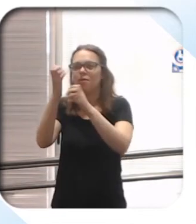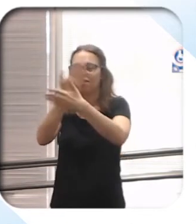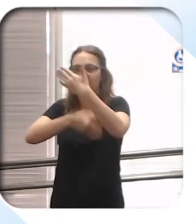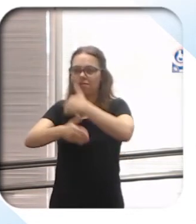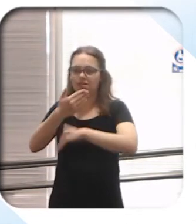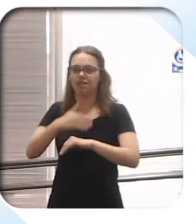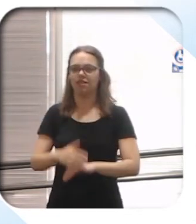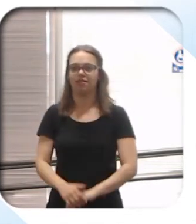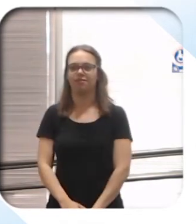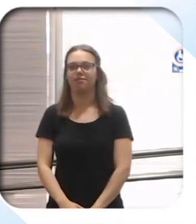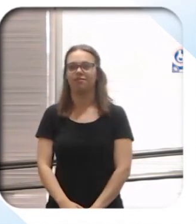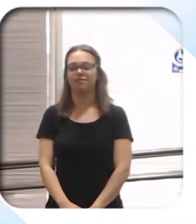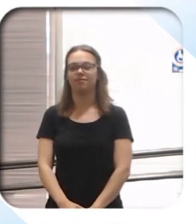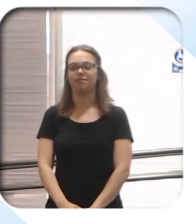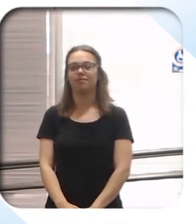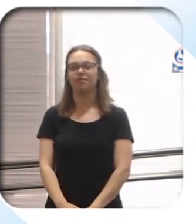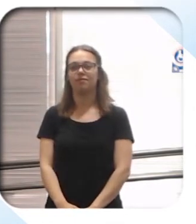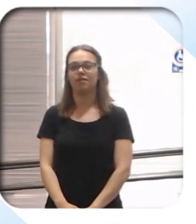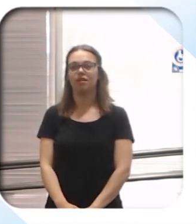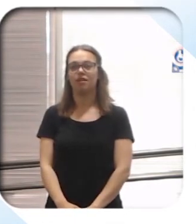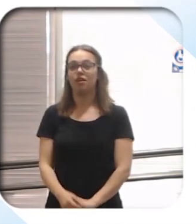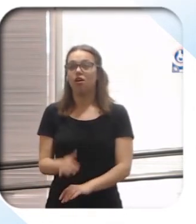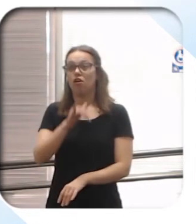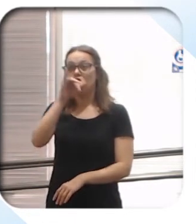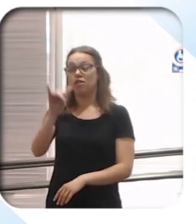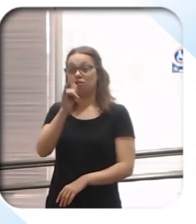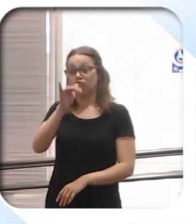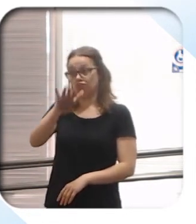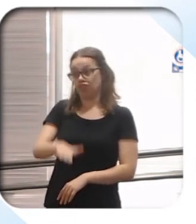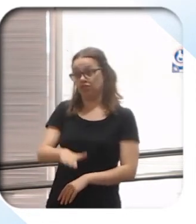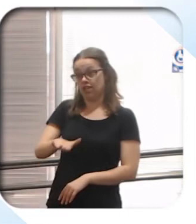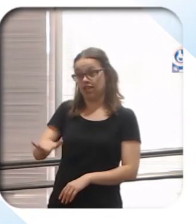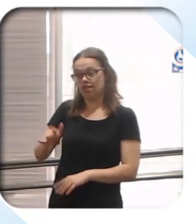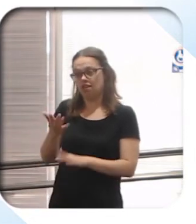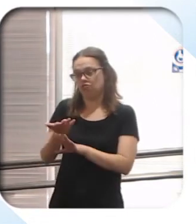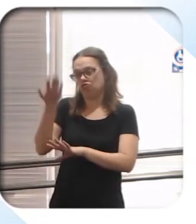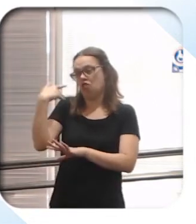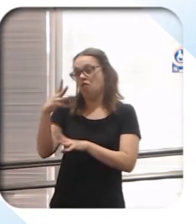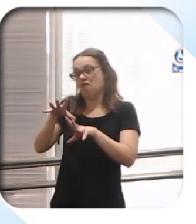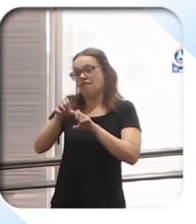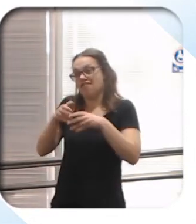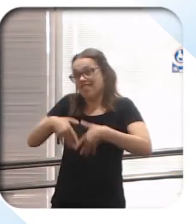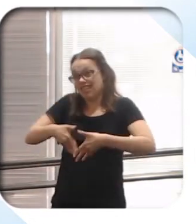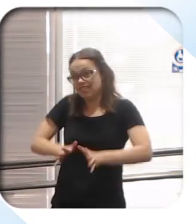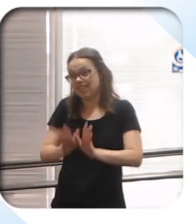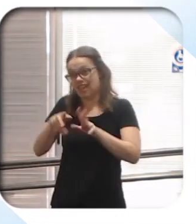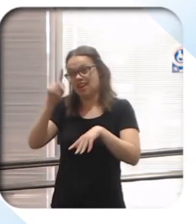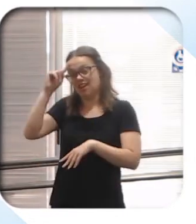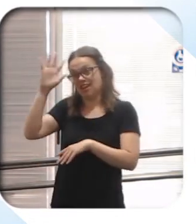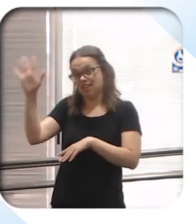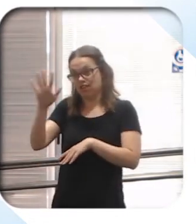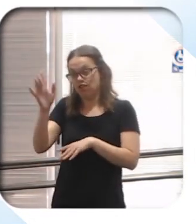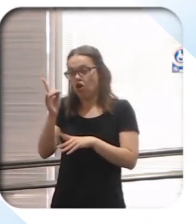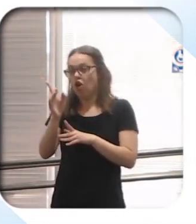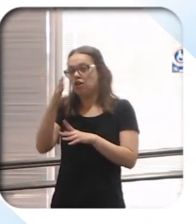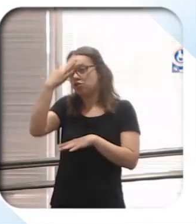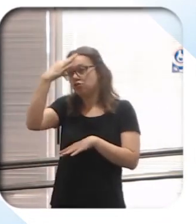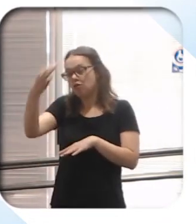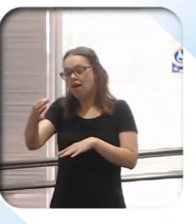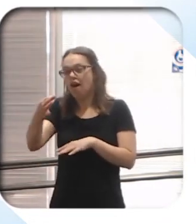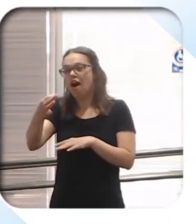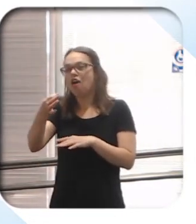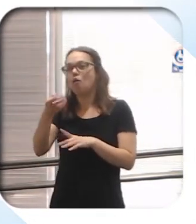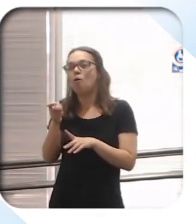El loco de la luna. Les quiero contar que cuando yo era niña vivía en el interior, en una ciudad